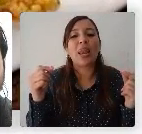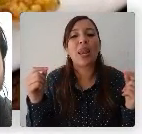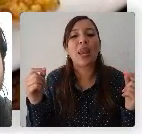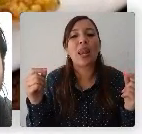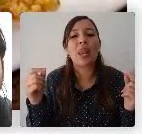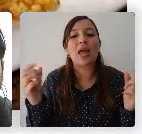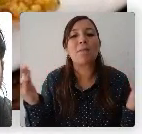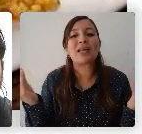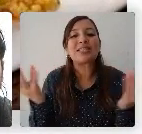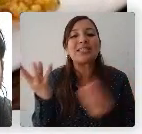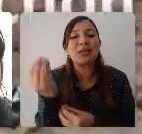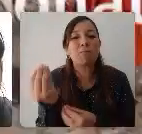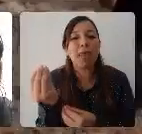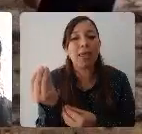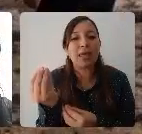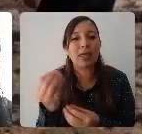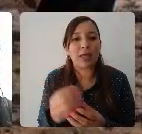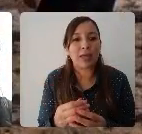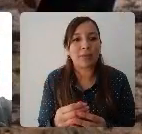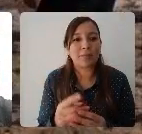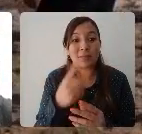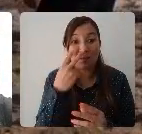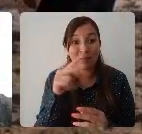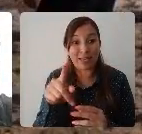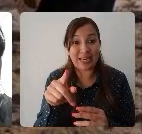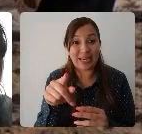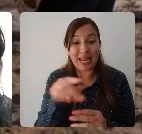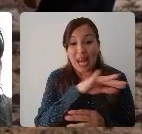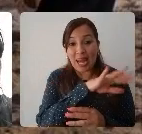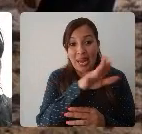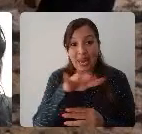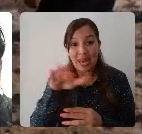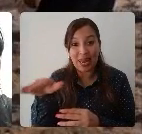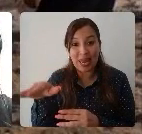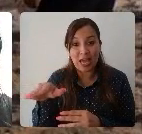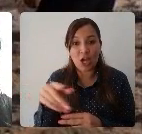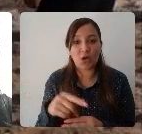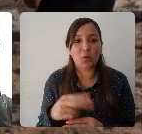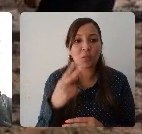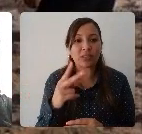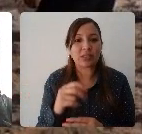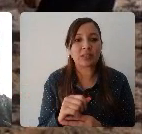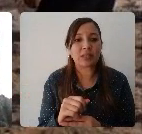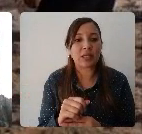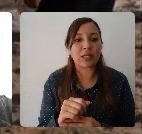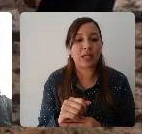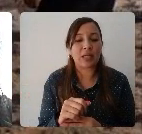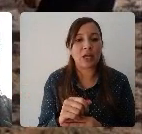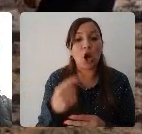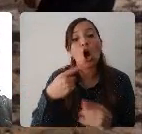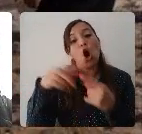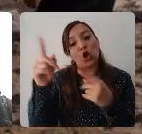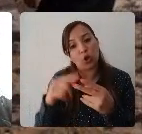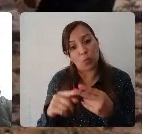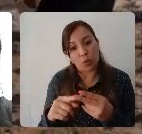del Valle del Colca, de Yanqui Coporaque. Y bueno, ya finalizando, tenemos ahora,